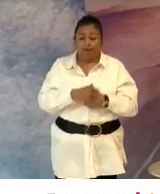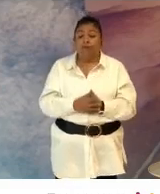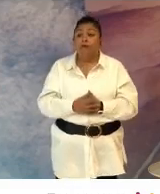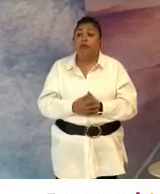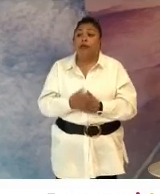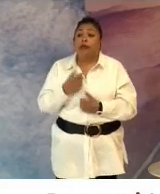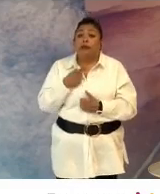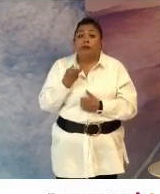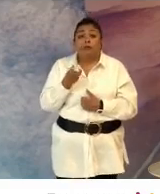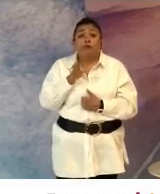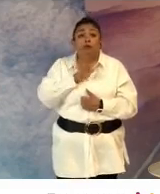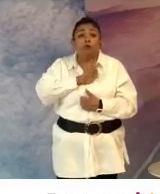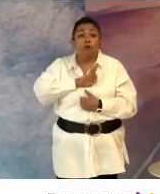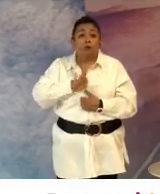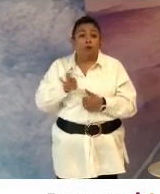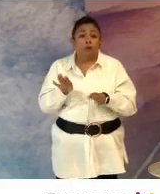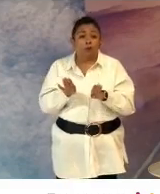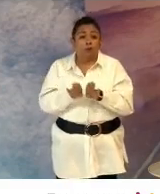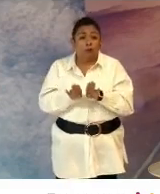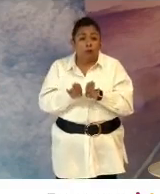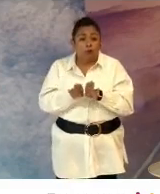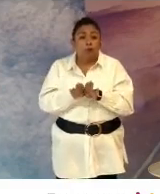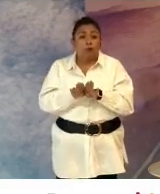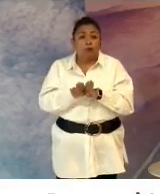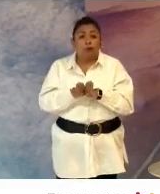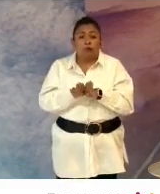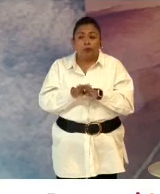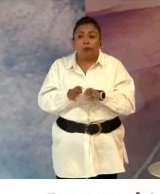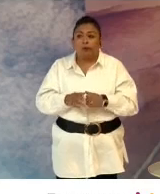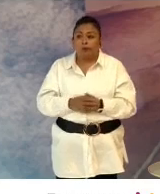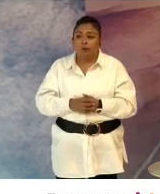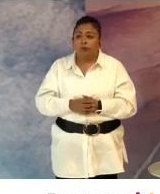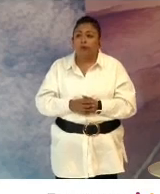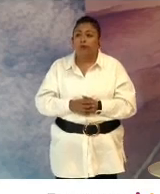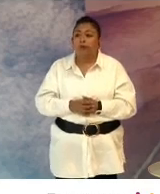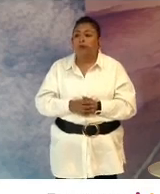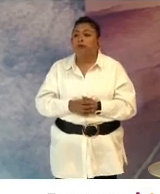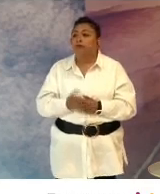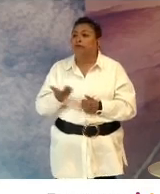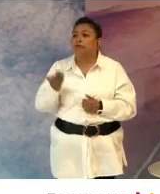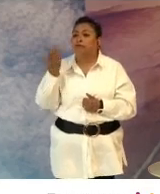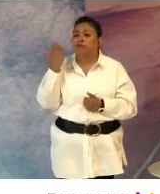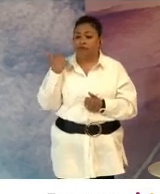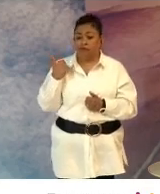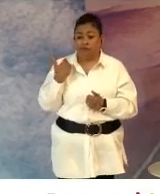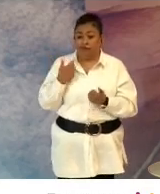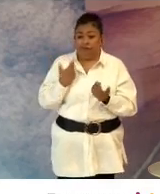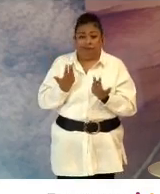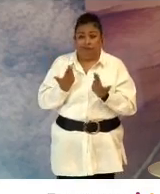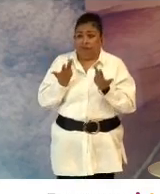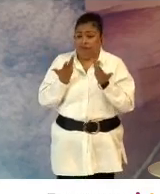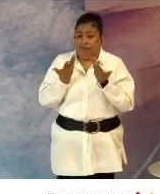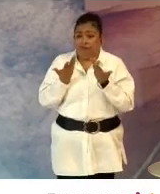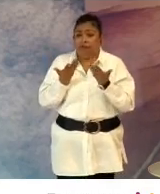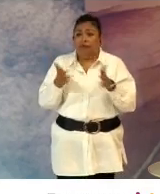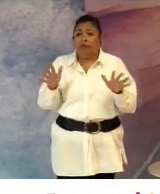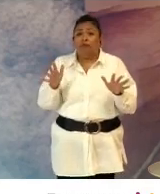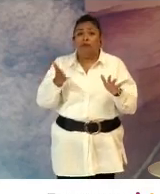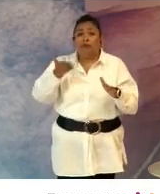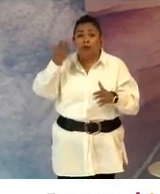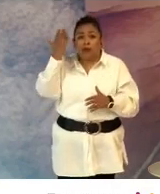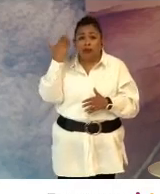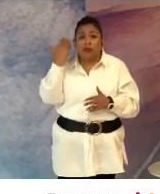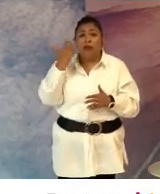¿Y cómo podemos ir a lo que está roto en el pasado, de lo que está roto